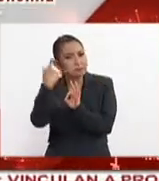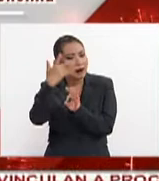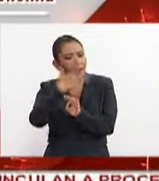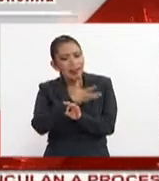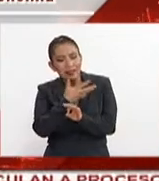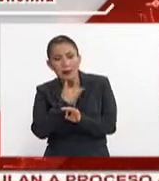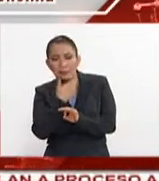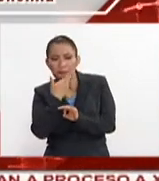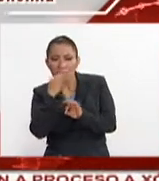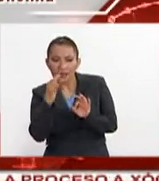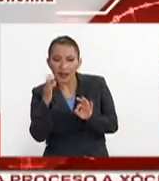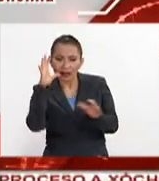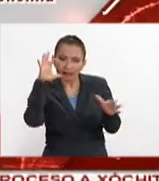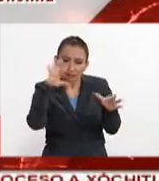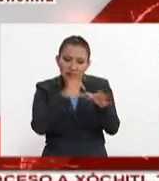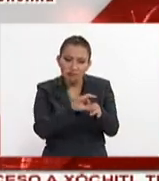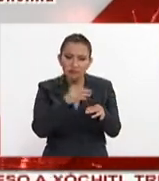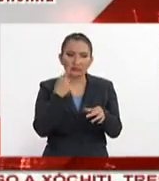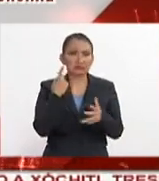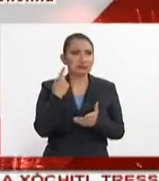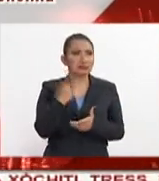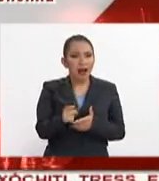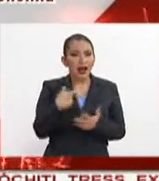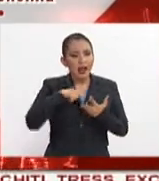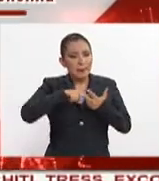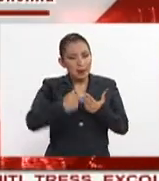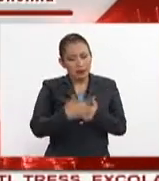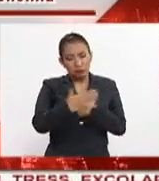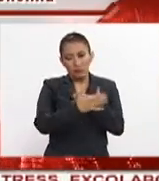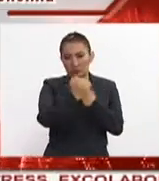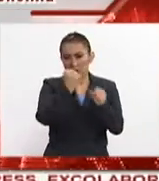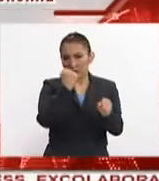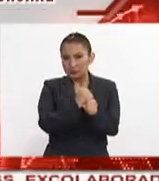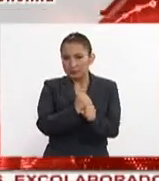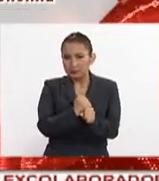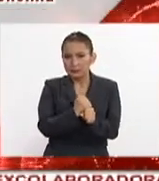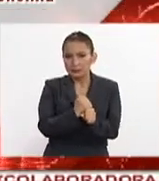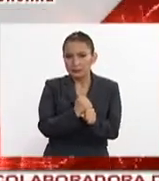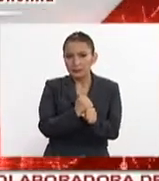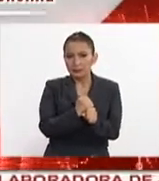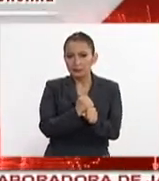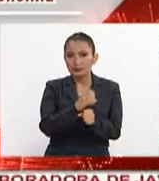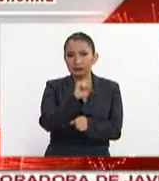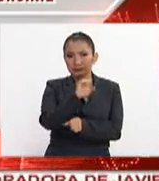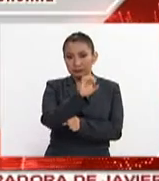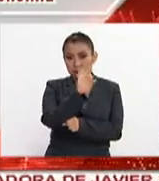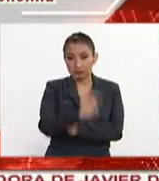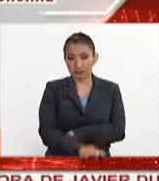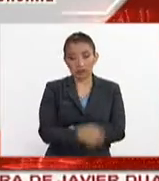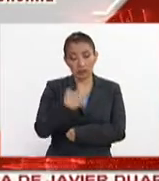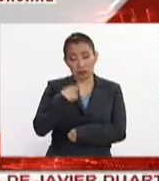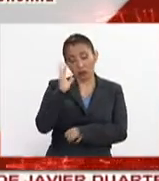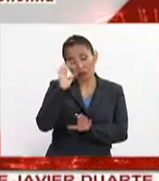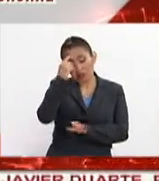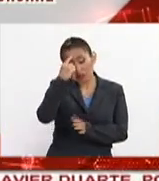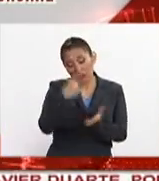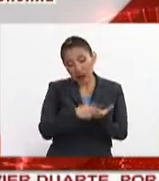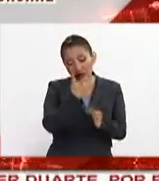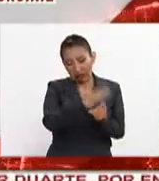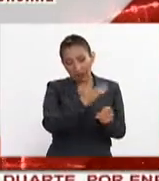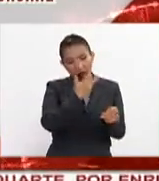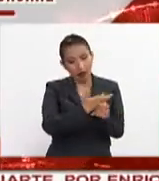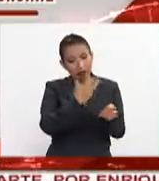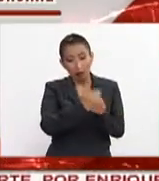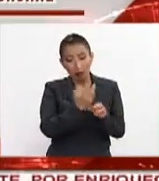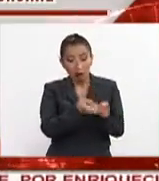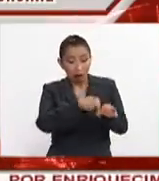tener un acuerdo en principio para inicios del próximo año. 60%. Lo que yo implicaría que Estados Unidos no